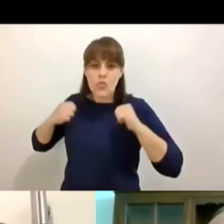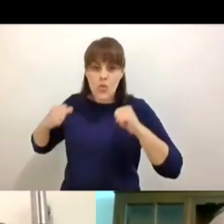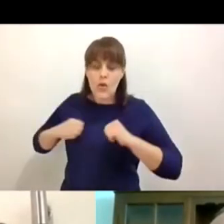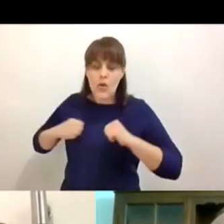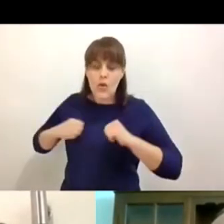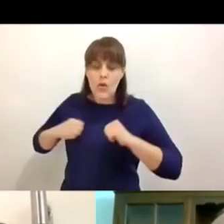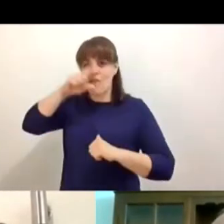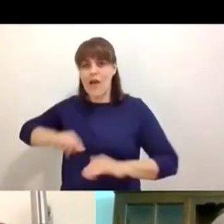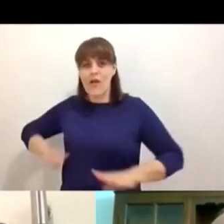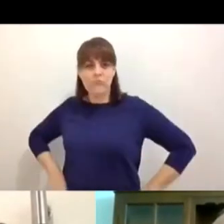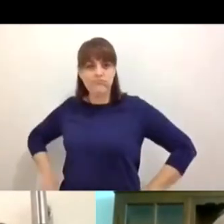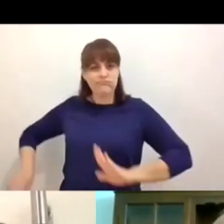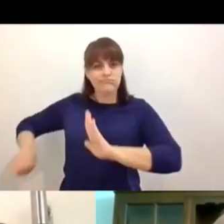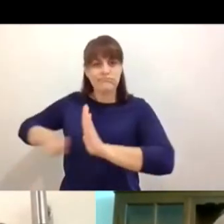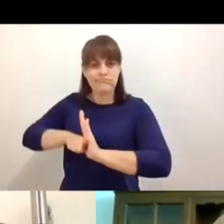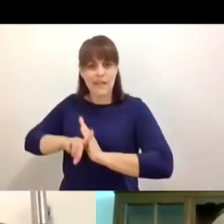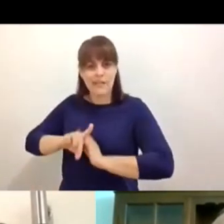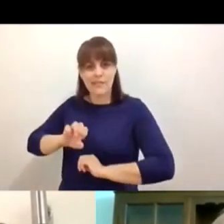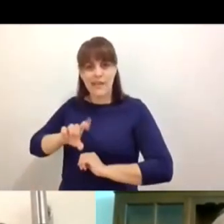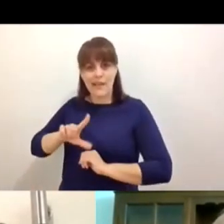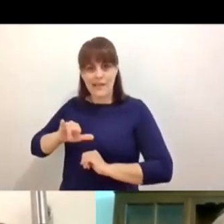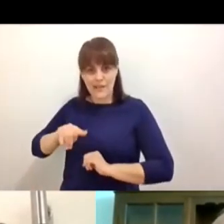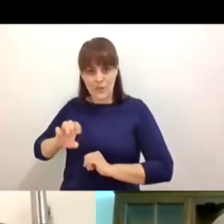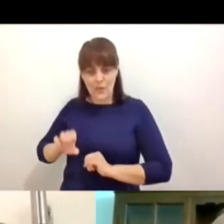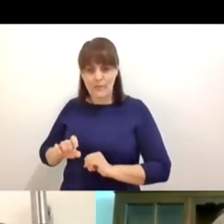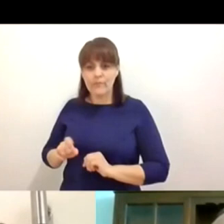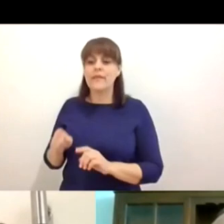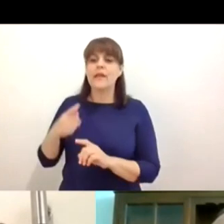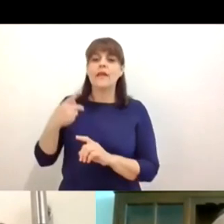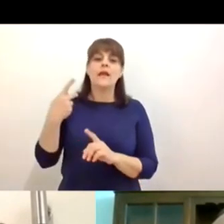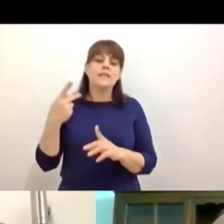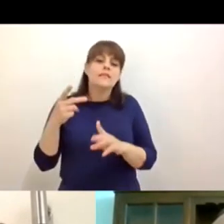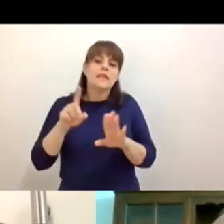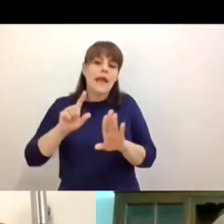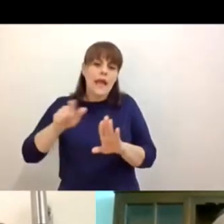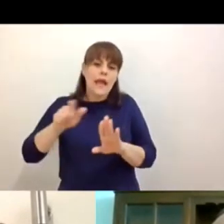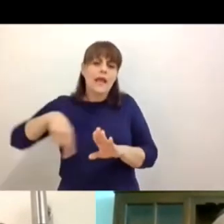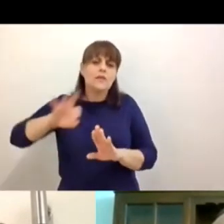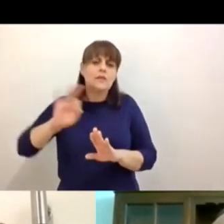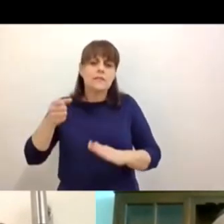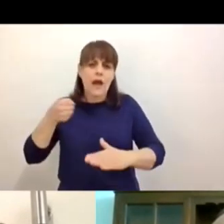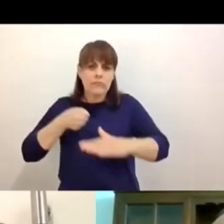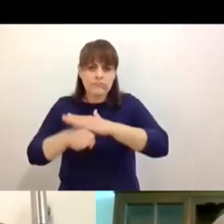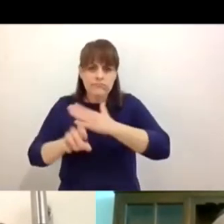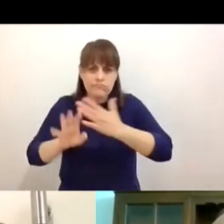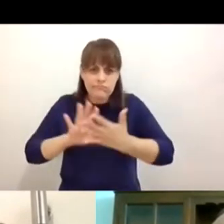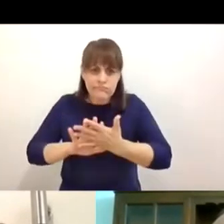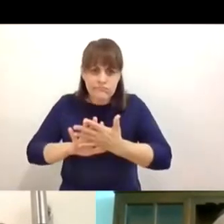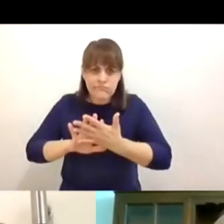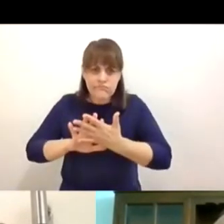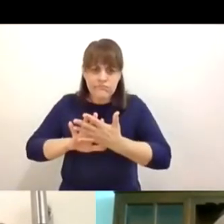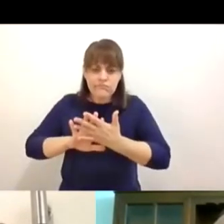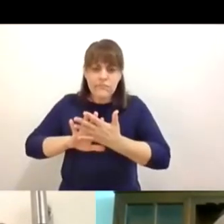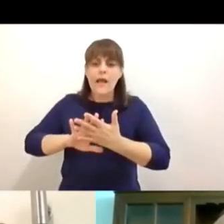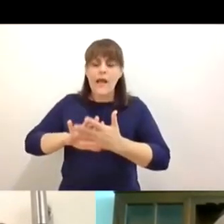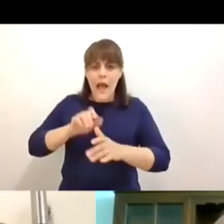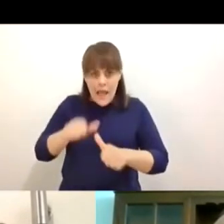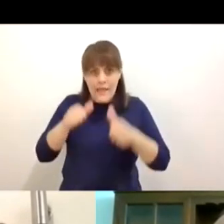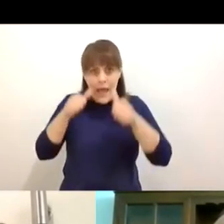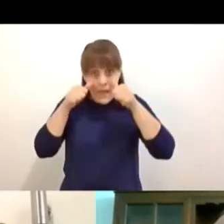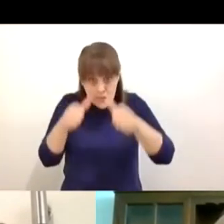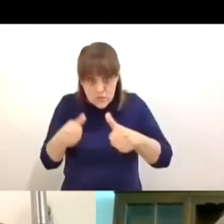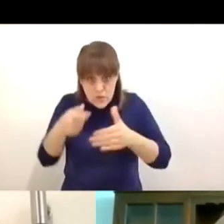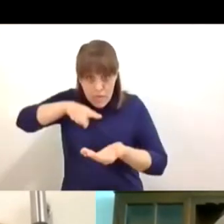resultados alentadores. En todos aquellos que tienen tratamiento interno, el 100% de ellos no vuelve a cometer un ilícito. Es decir,